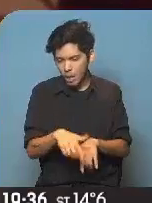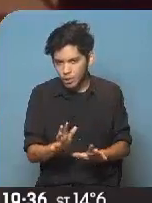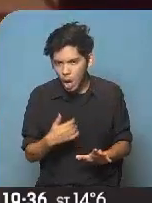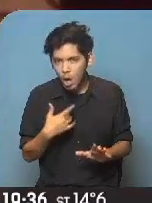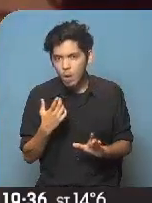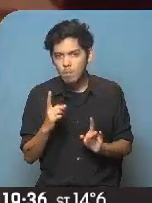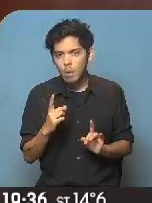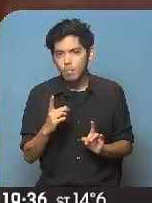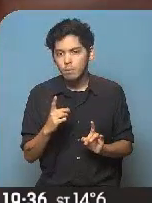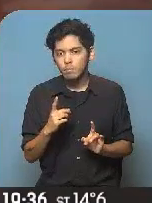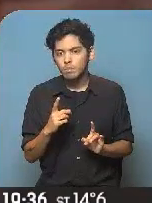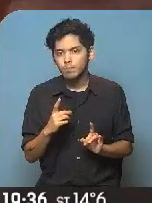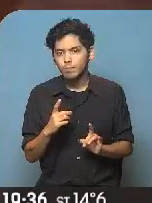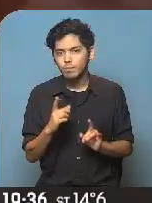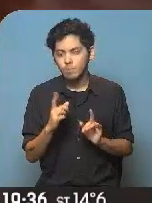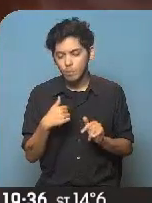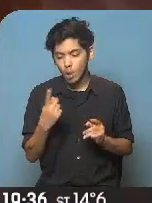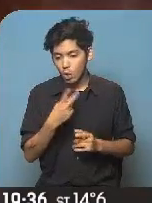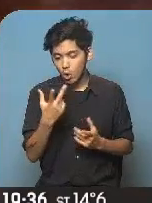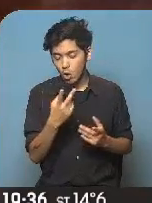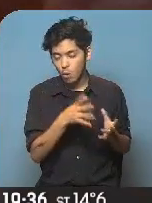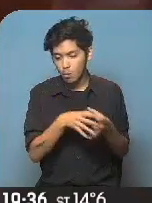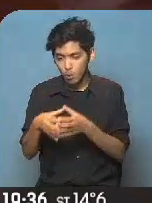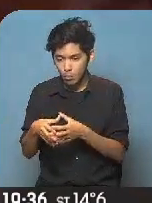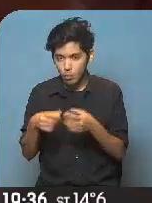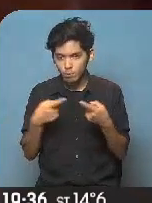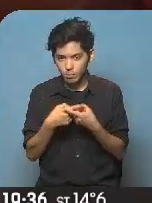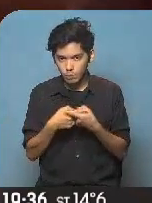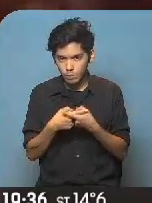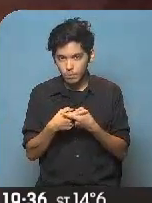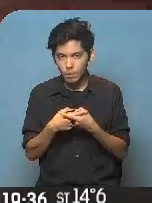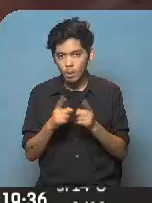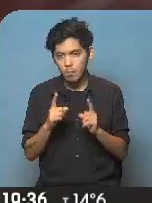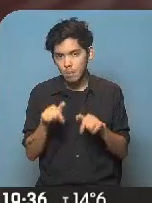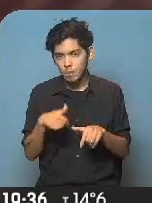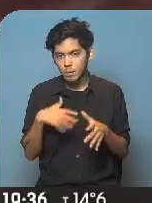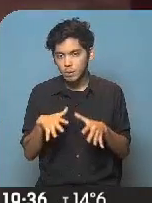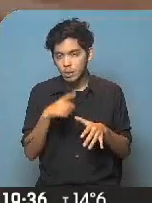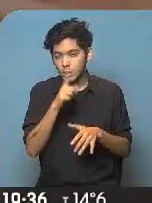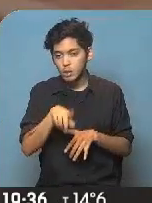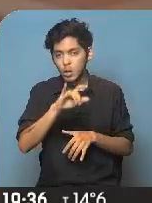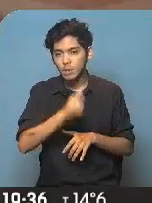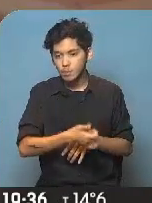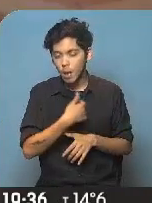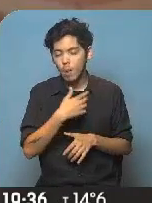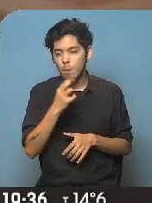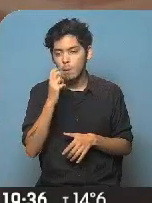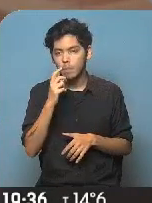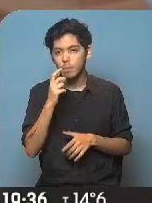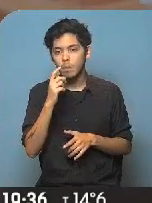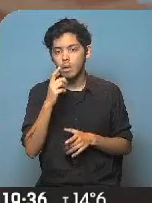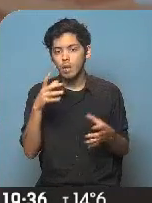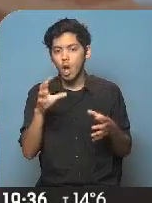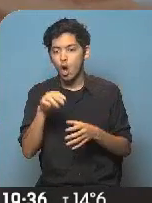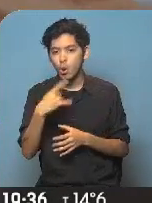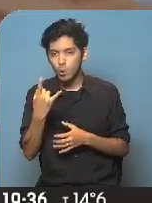por una misma tierra hay dos pueblos que están disputando la misma. Si los palestinos hubieran aceptado la resolución 181 de Naciones Unidas del